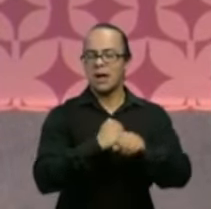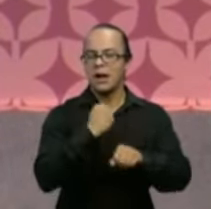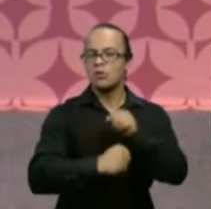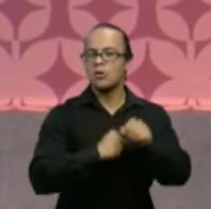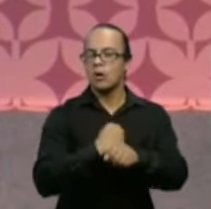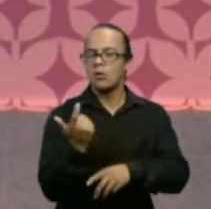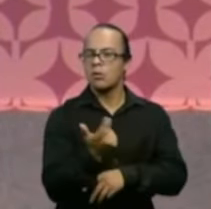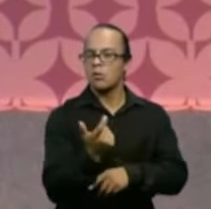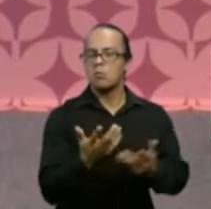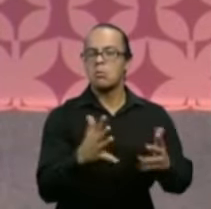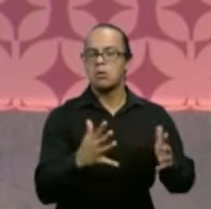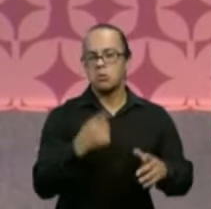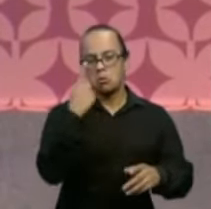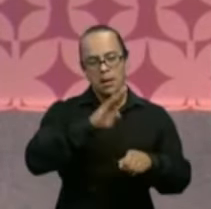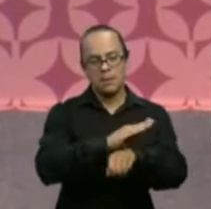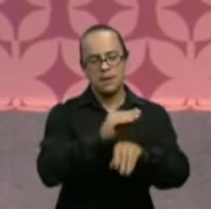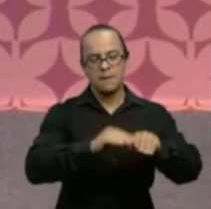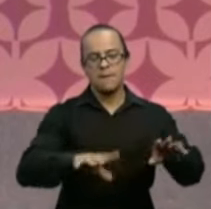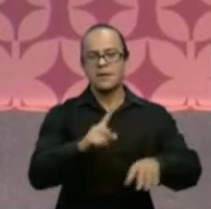aproximadamente, beneficiando a